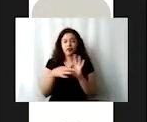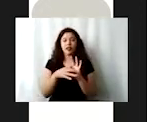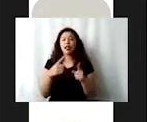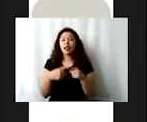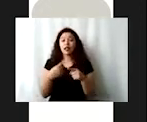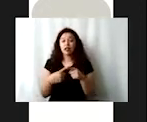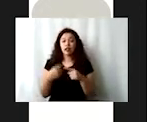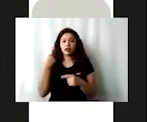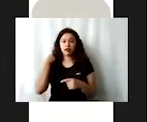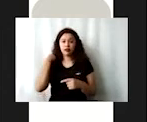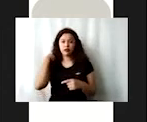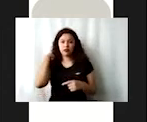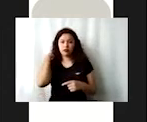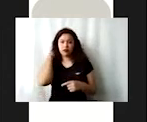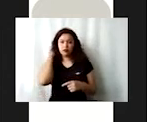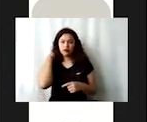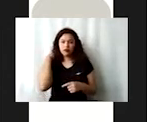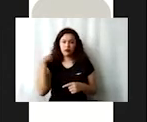supuesto,